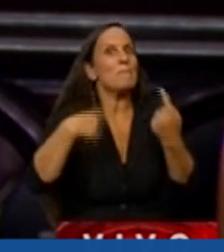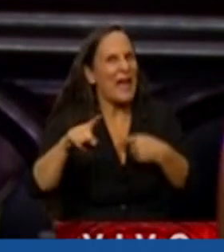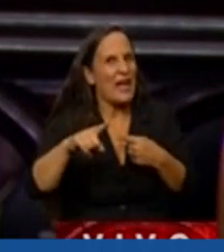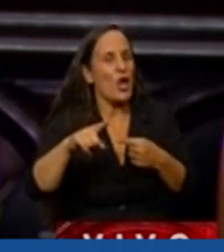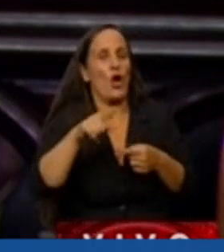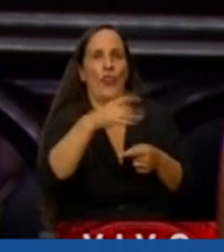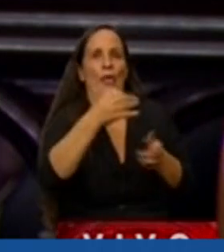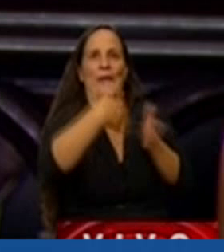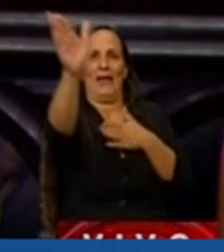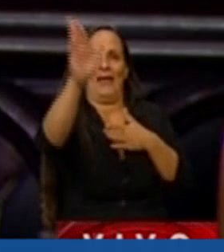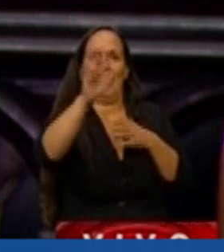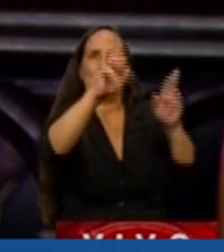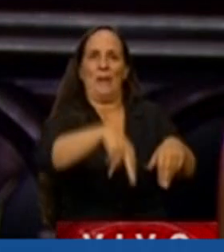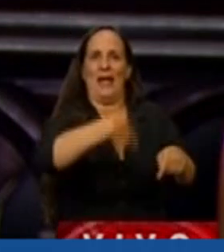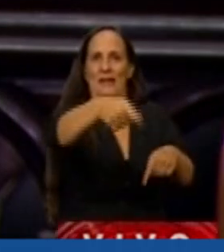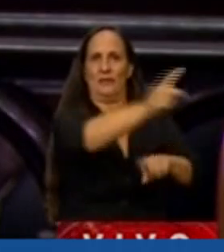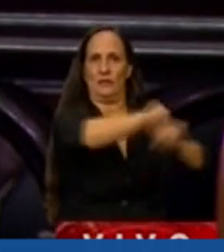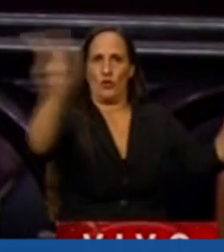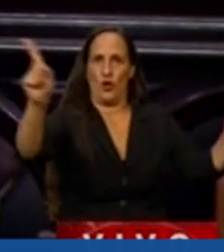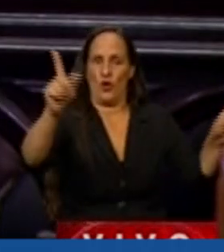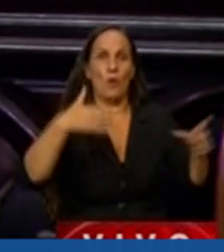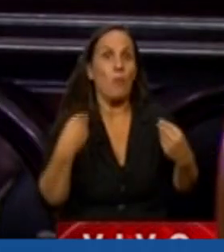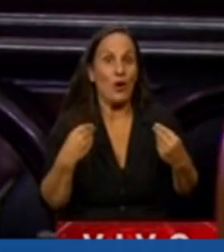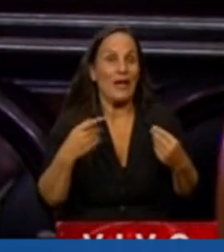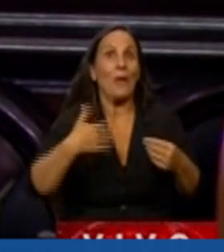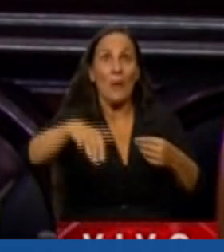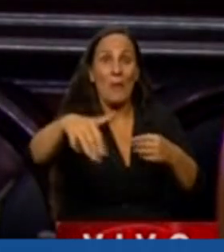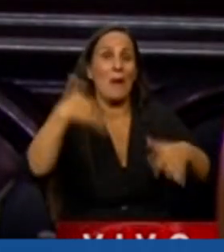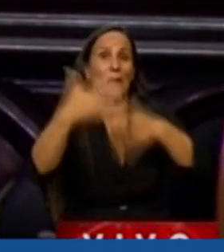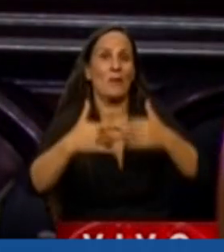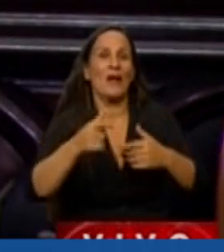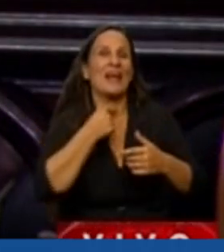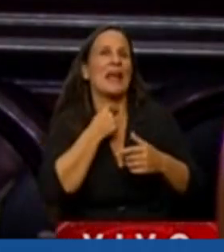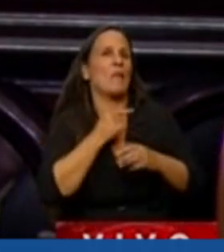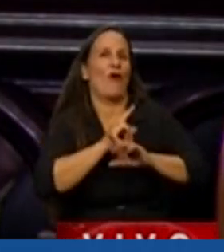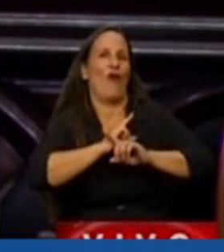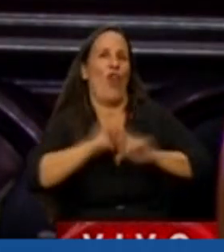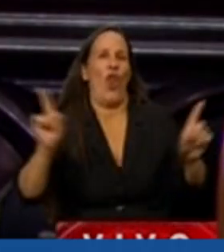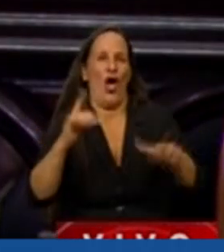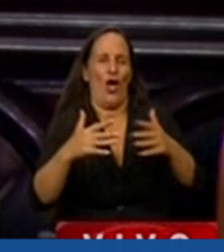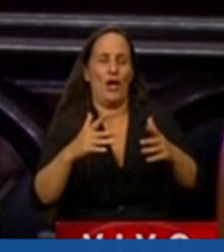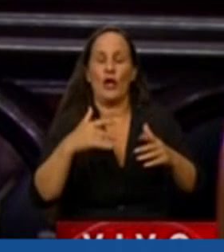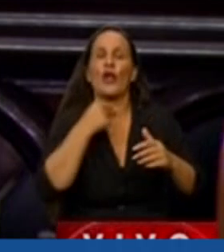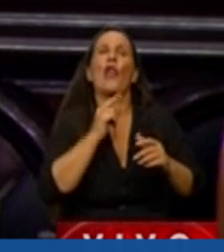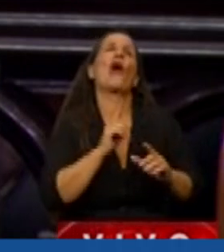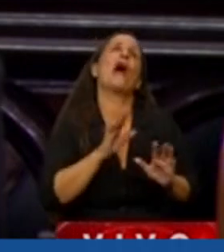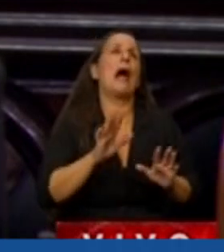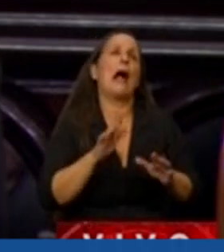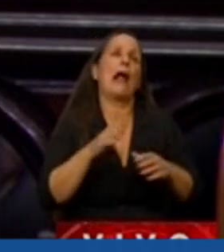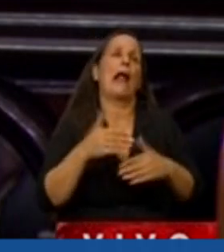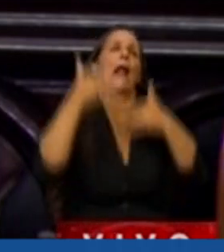programa. Nuestro deber es evitar la próxima crisis, no posponerla. El presidente